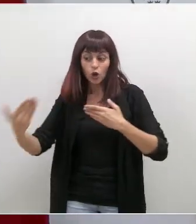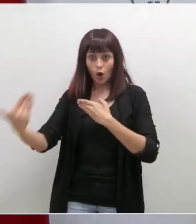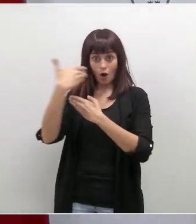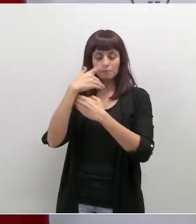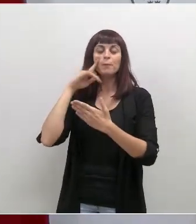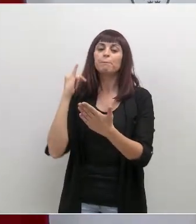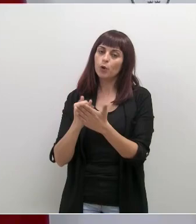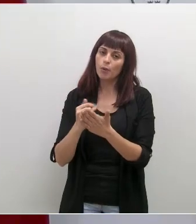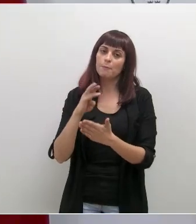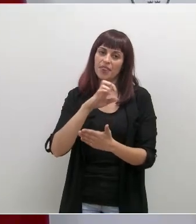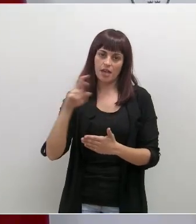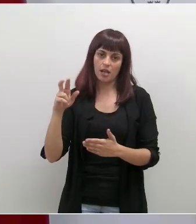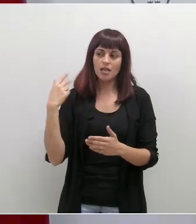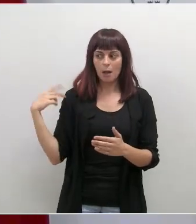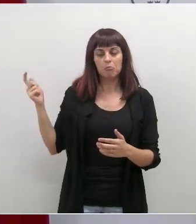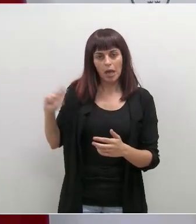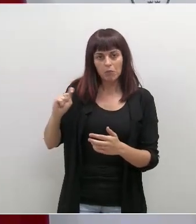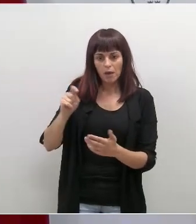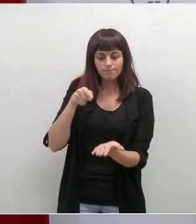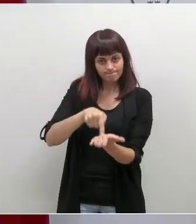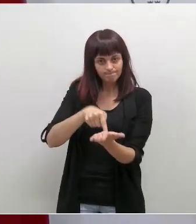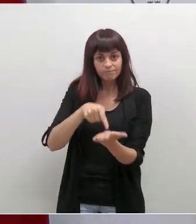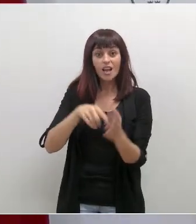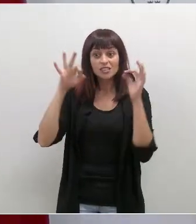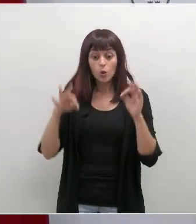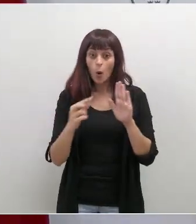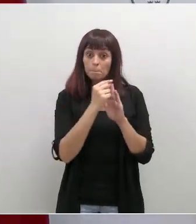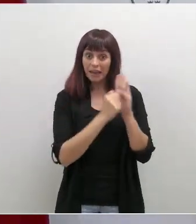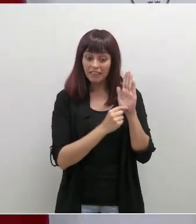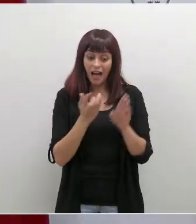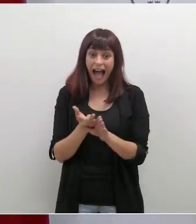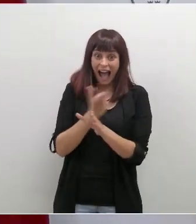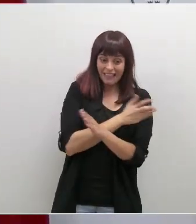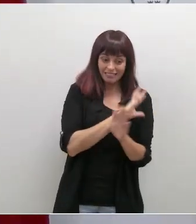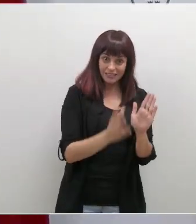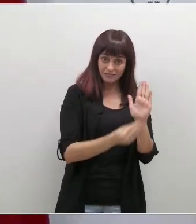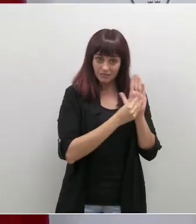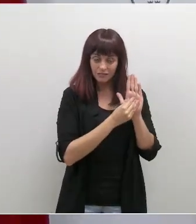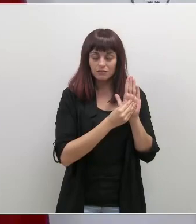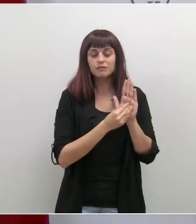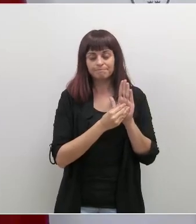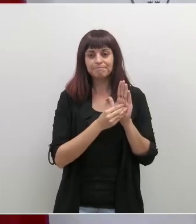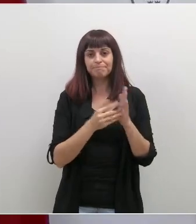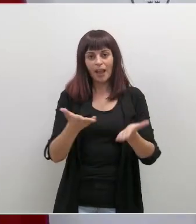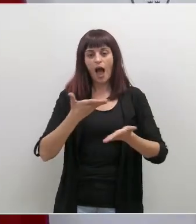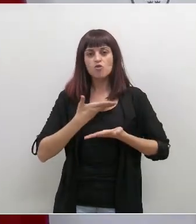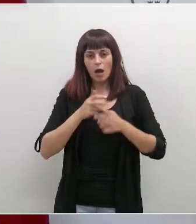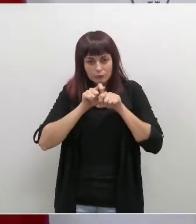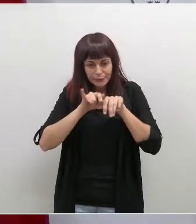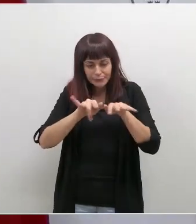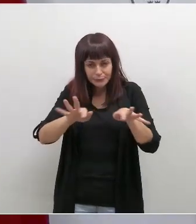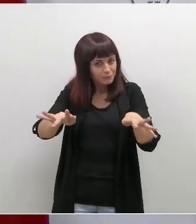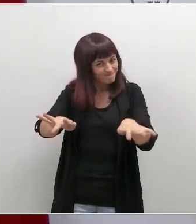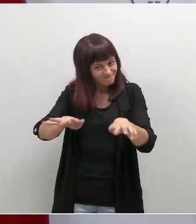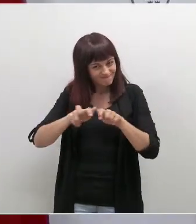Hace meses que lo venimos exigiendo y seguro que si esa medida se hubiera tomado con anterioridad, hubiera contribuido a contener la extensión de la pandemia